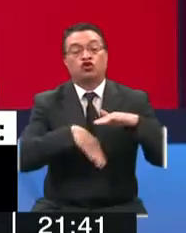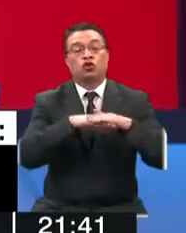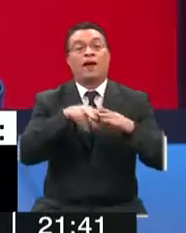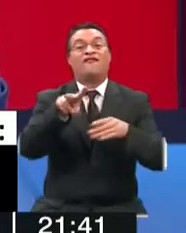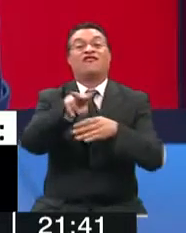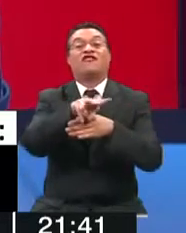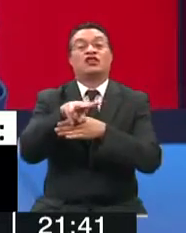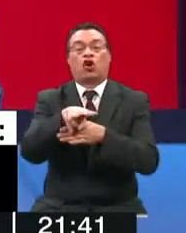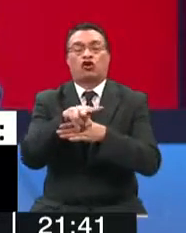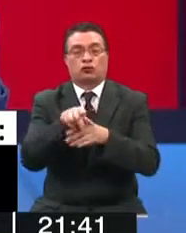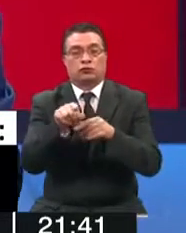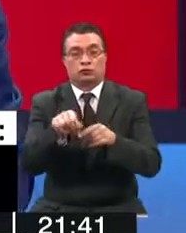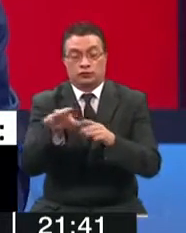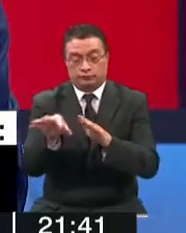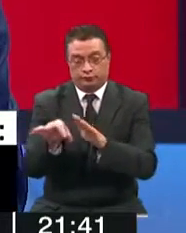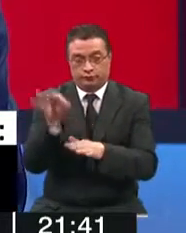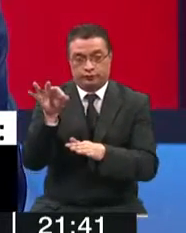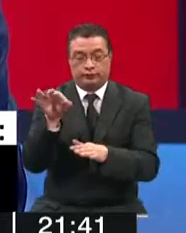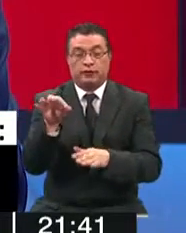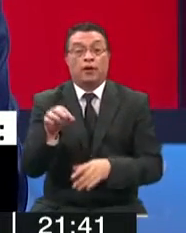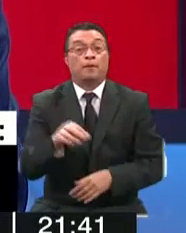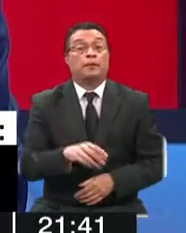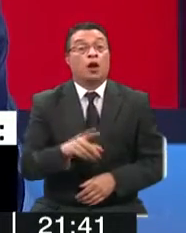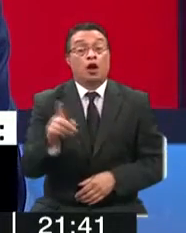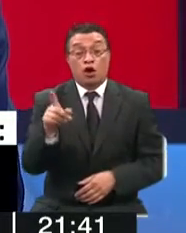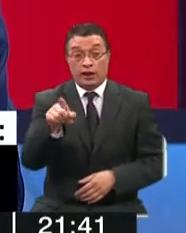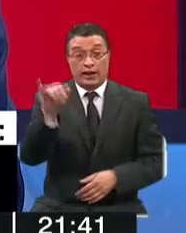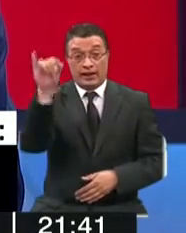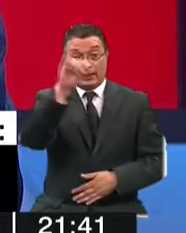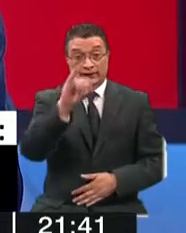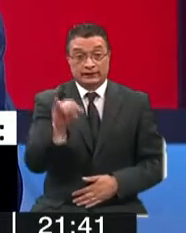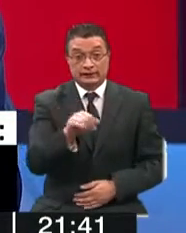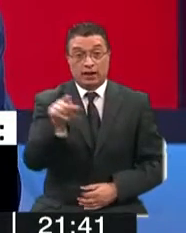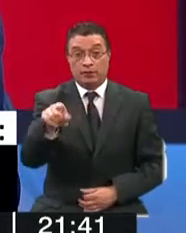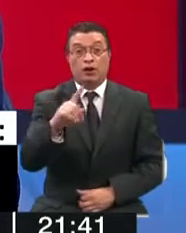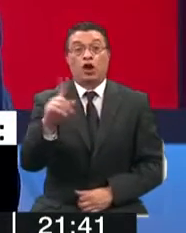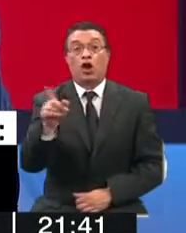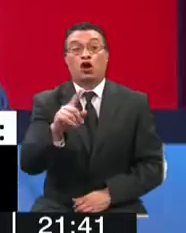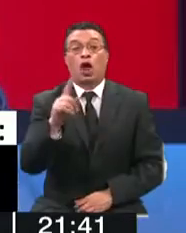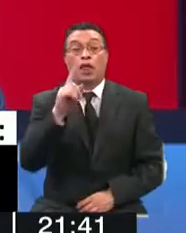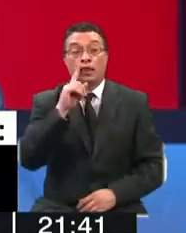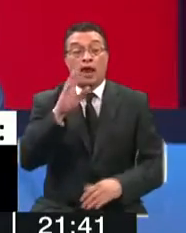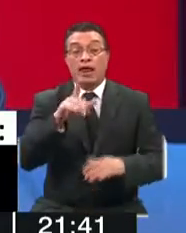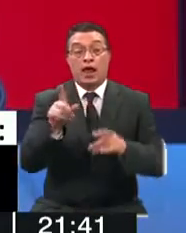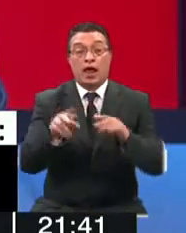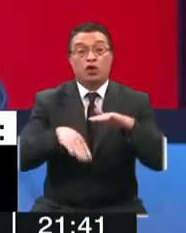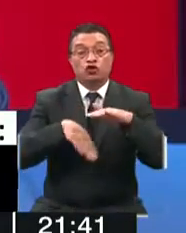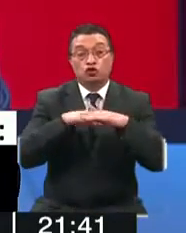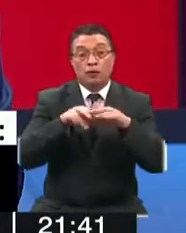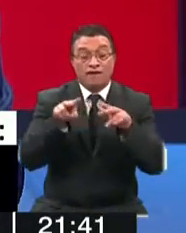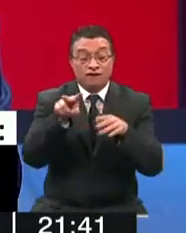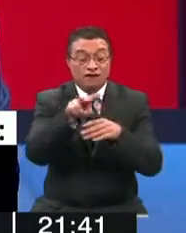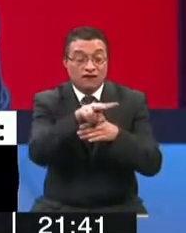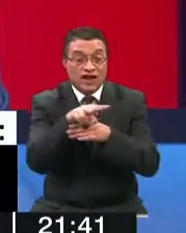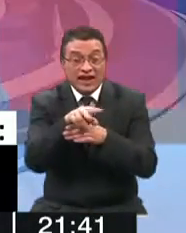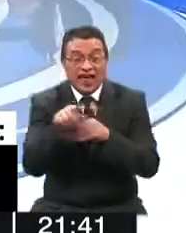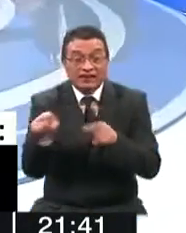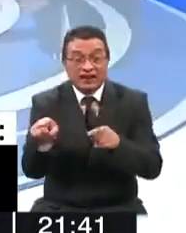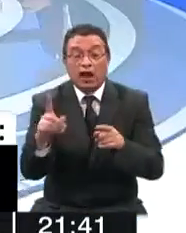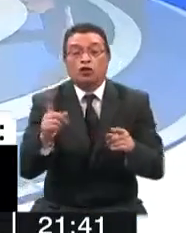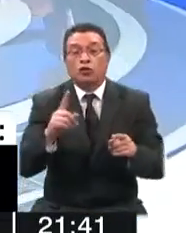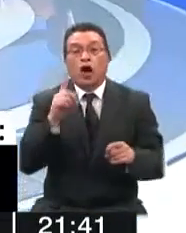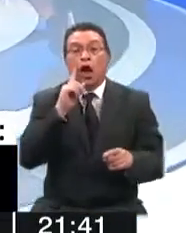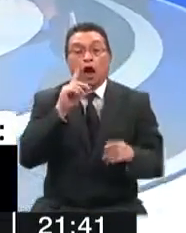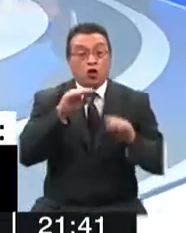hallazgo. Como no, las ISAPRES no están sometidas a la supervigilancia de la Superintendencia de Valores y Seguros y no existe la misma